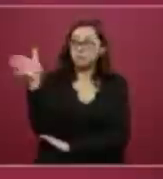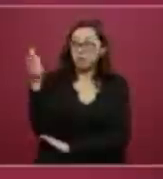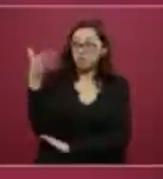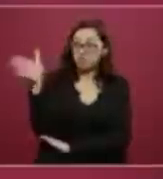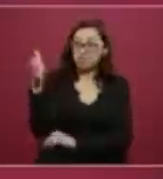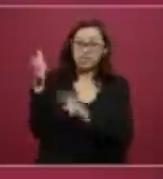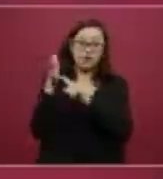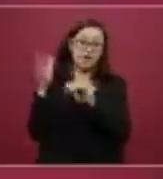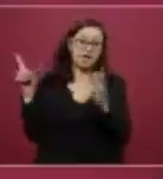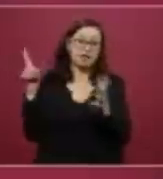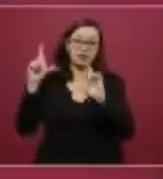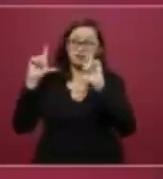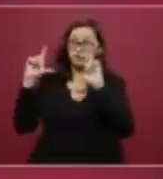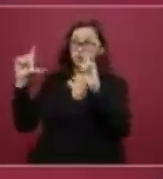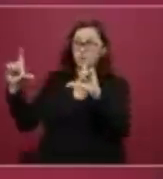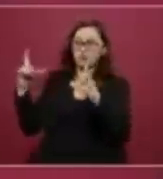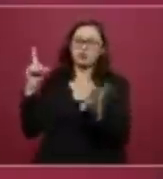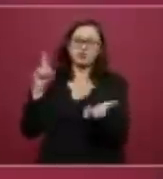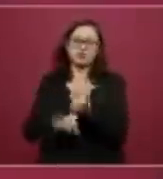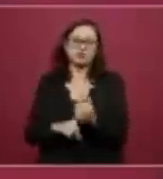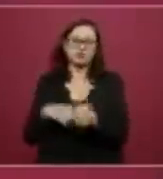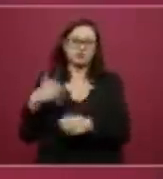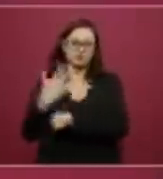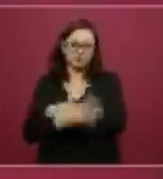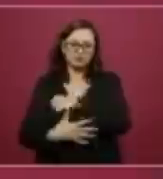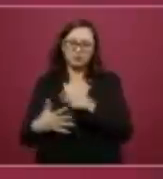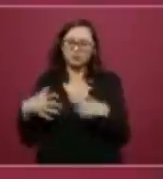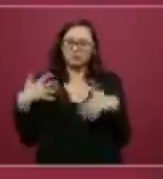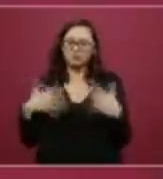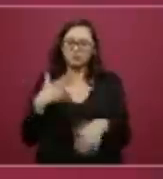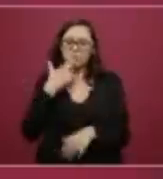nos metemos en eso? Lo importante